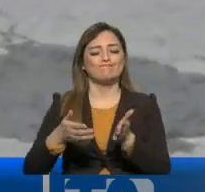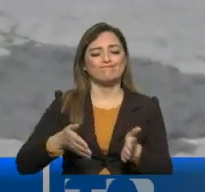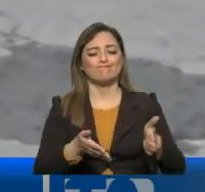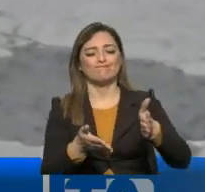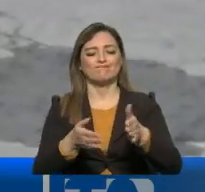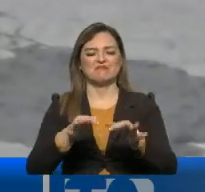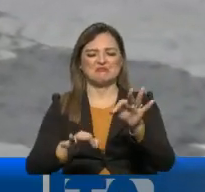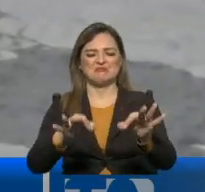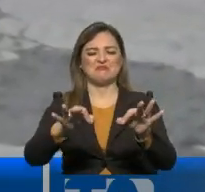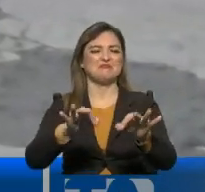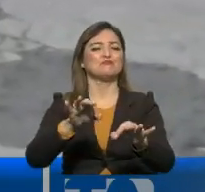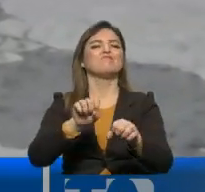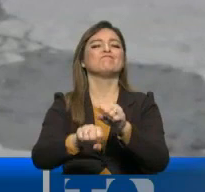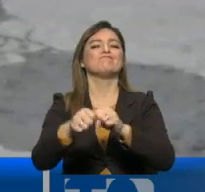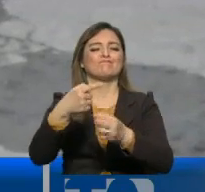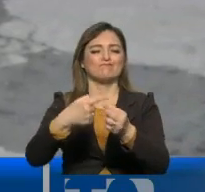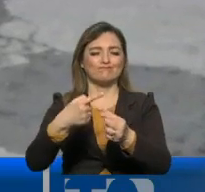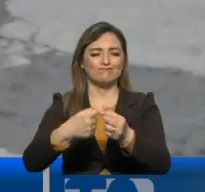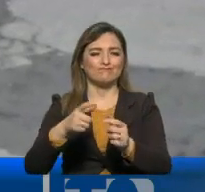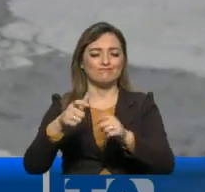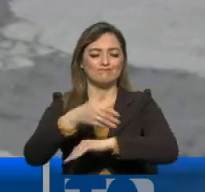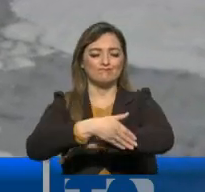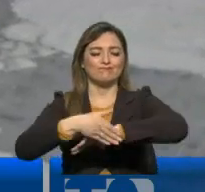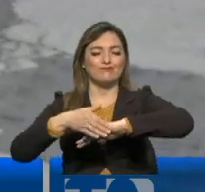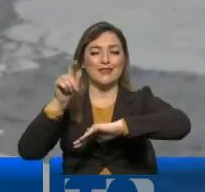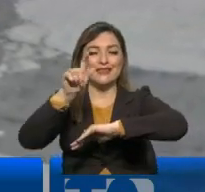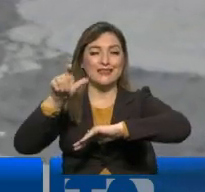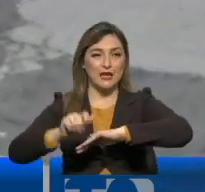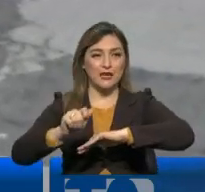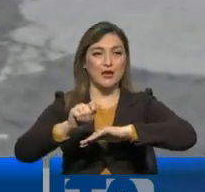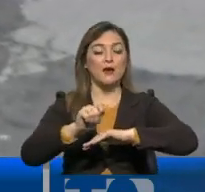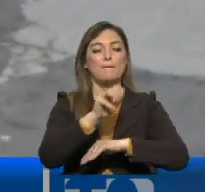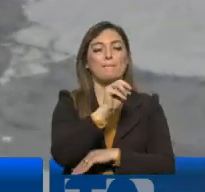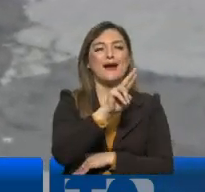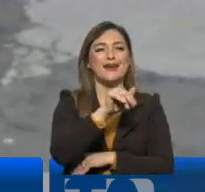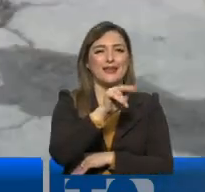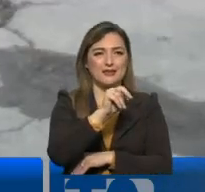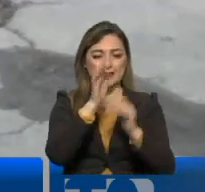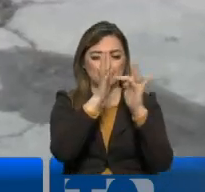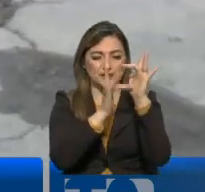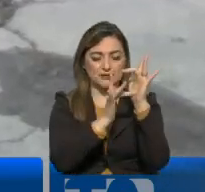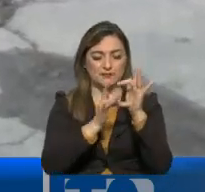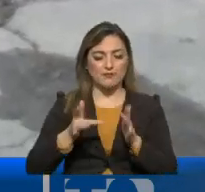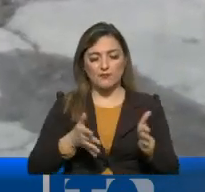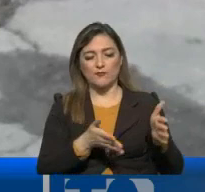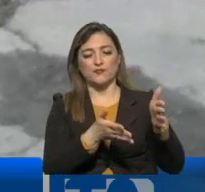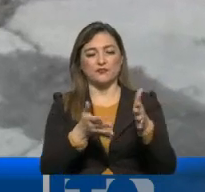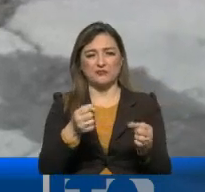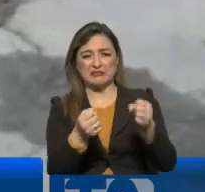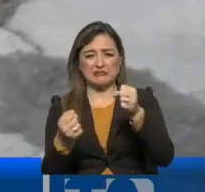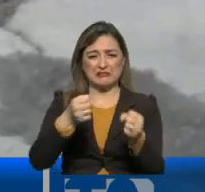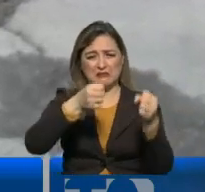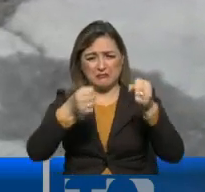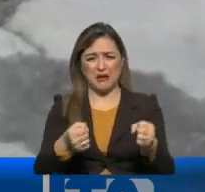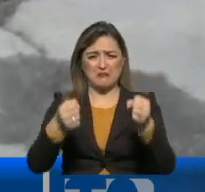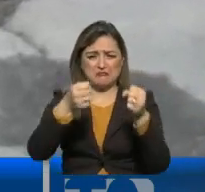de las calles en la capital. Esta vez, los moradores de la calle Italia y Mariana de Jesús en el norte de Quito aseguran que transitar por el sector es un desafío por